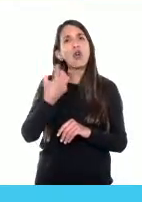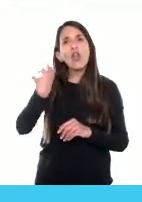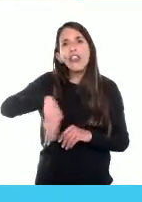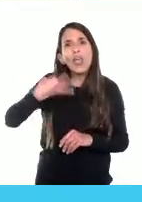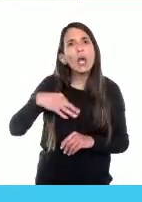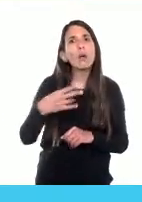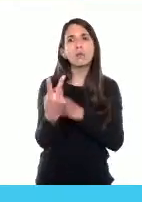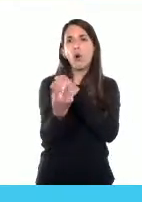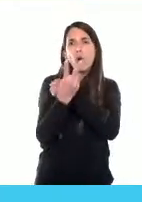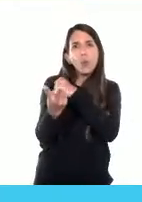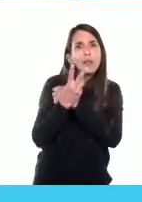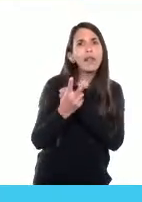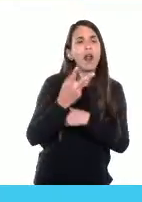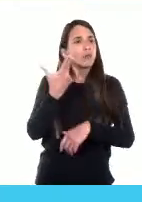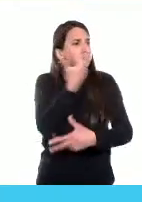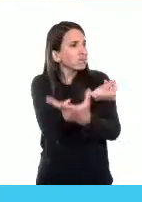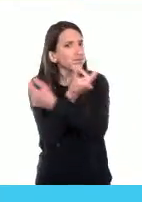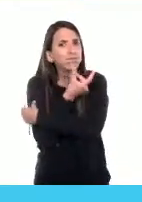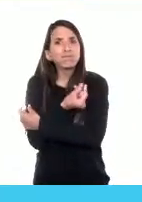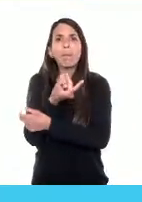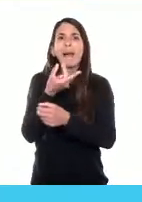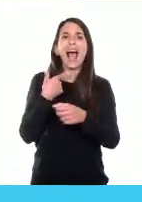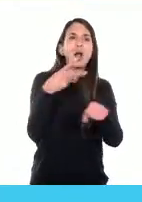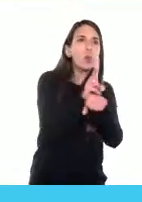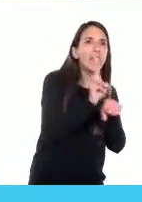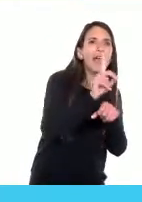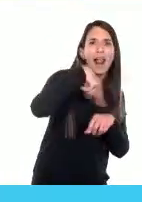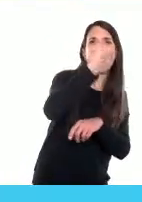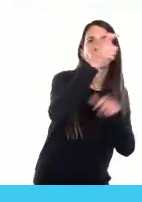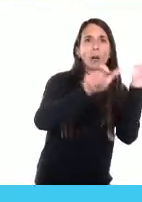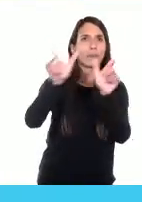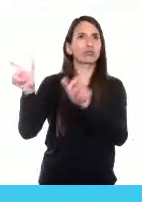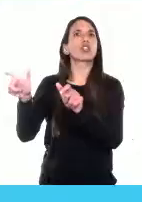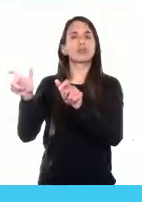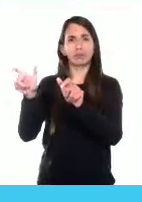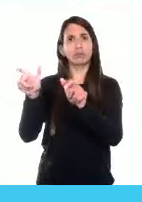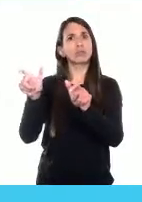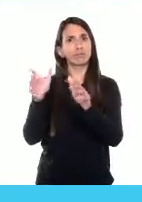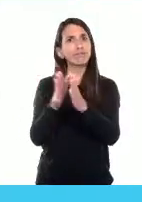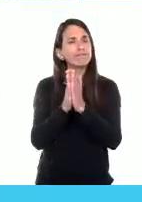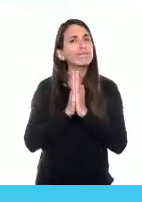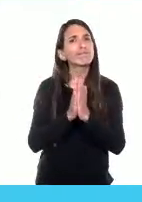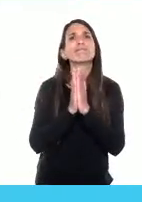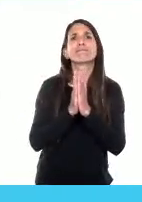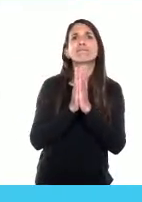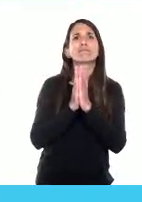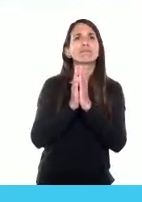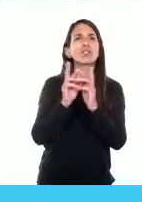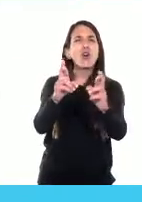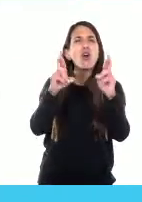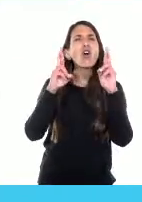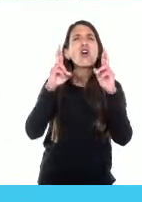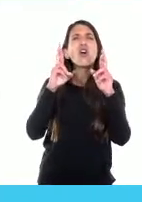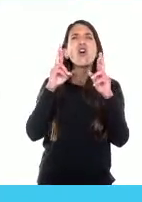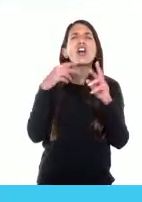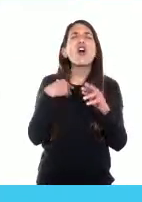todo puedan empezar a vacunarse y después que ojalá que sea más